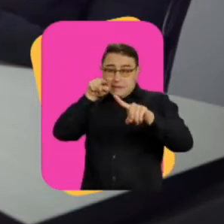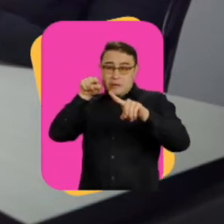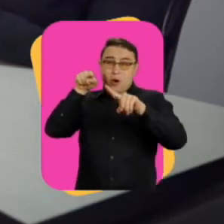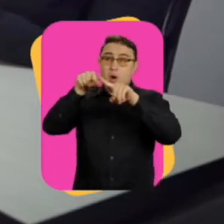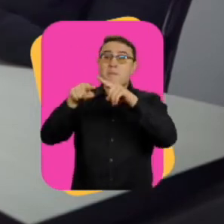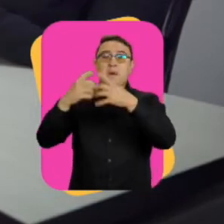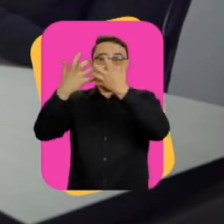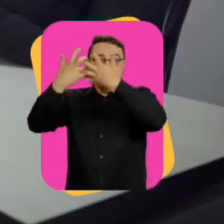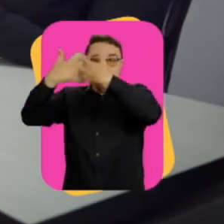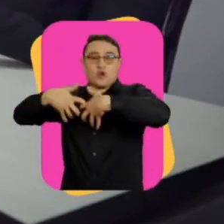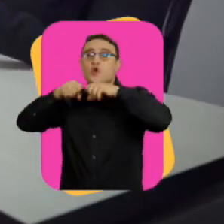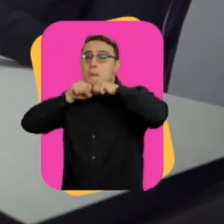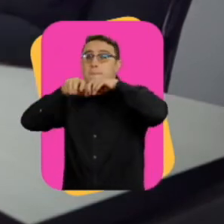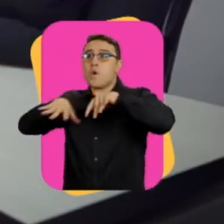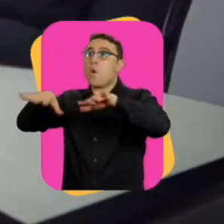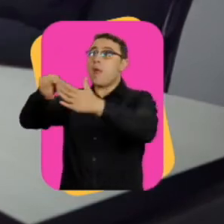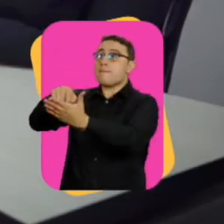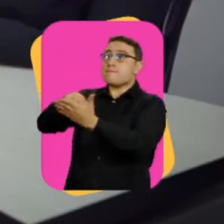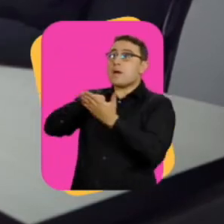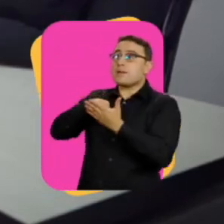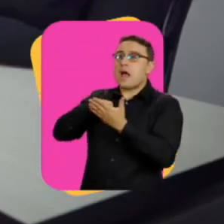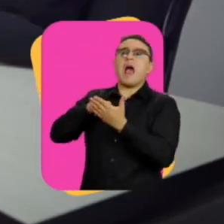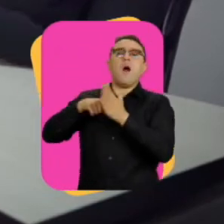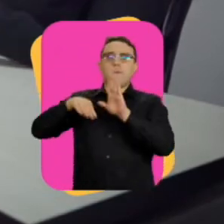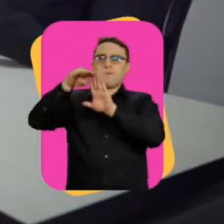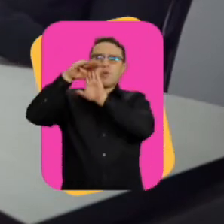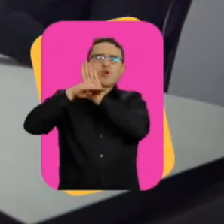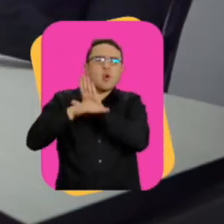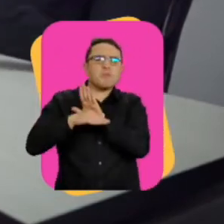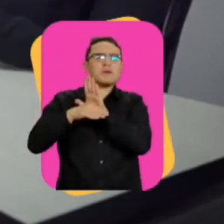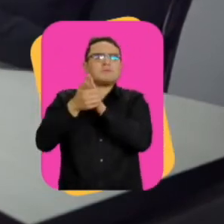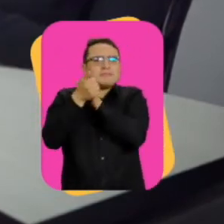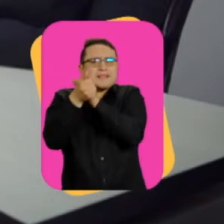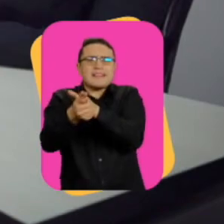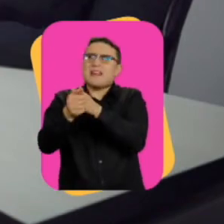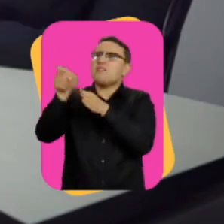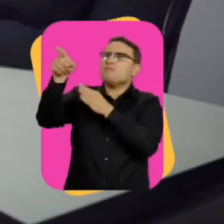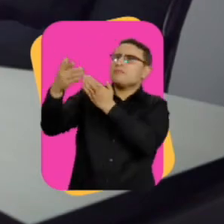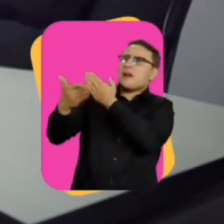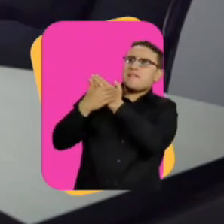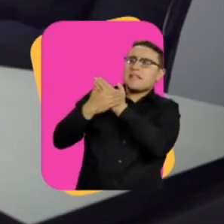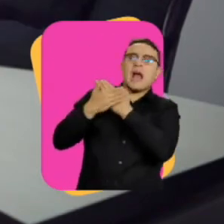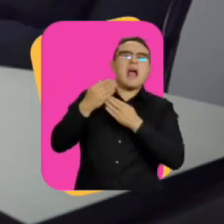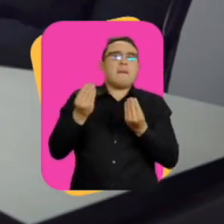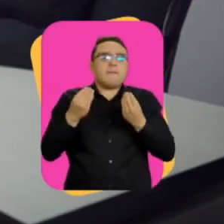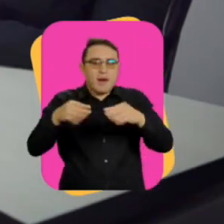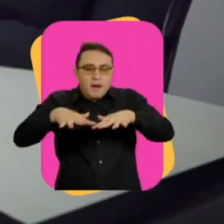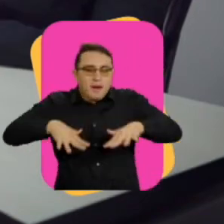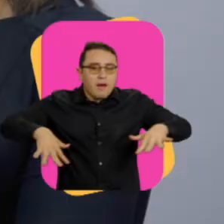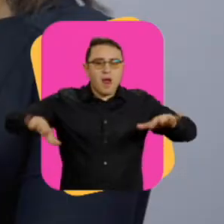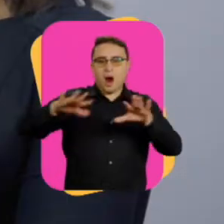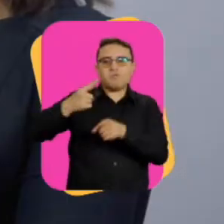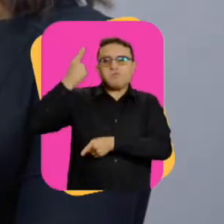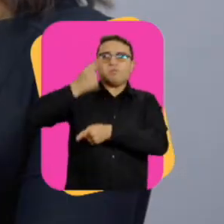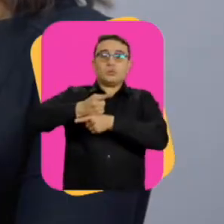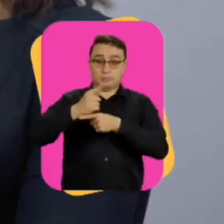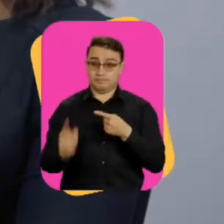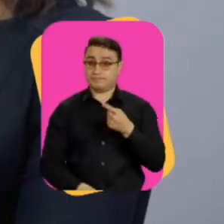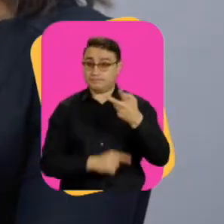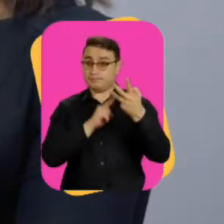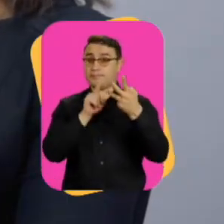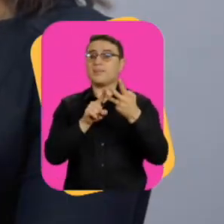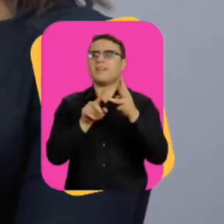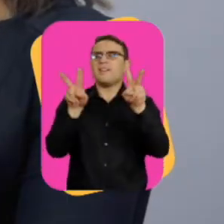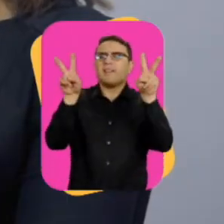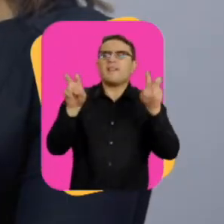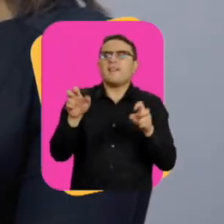función pública. De alguna forma, esto también ya hay unas cartillas y unos temas, unas guías que nos ayudan para que hagamos esta tarea. También está el tema